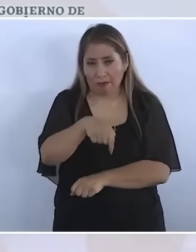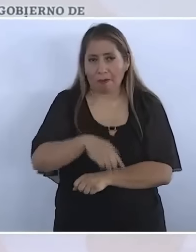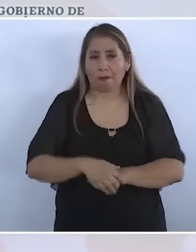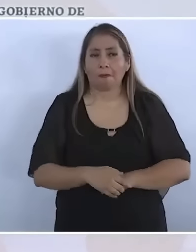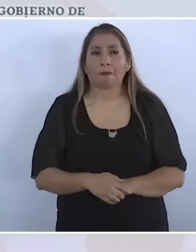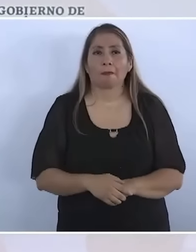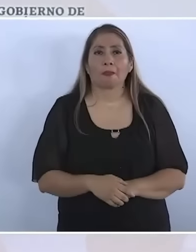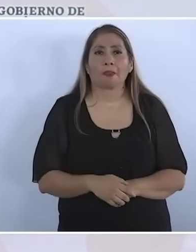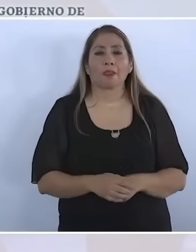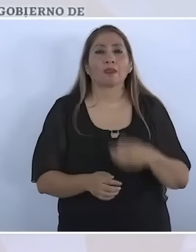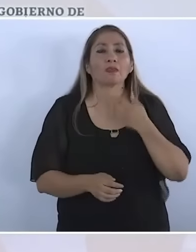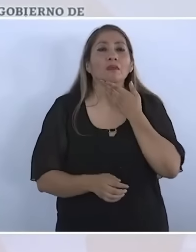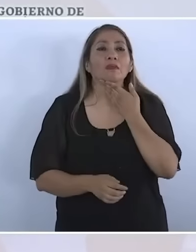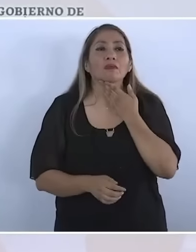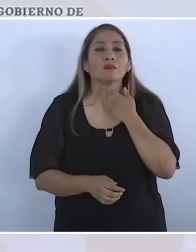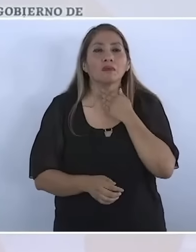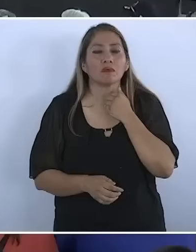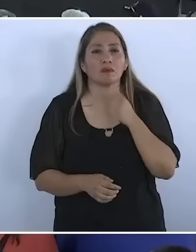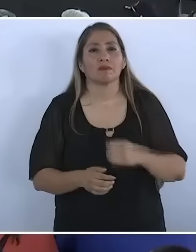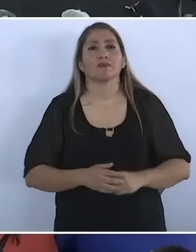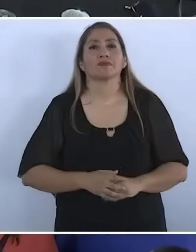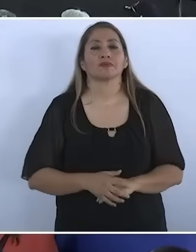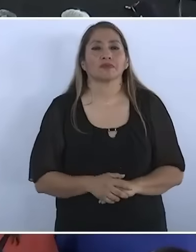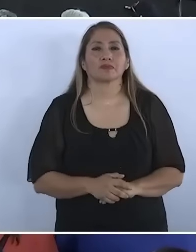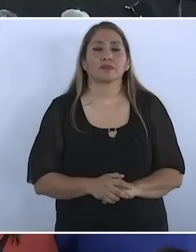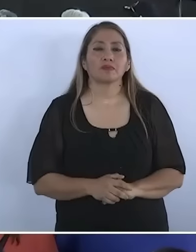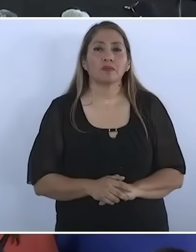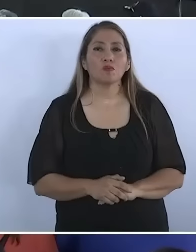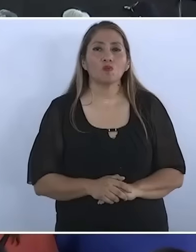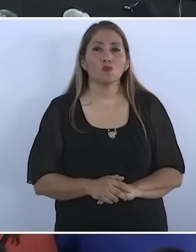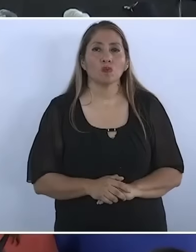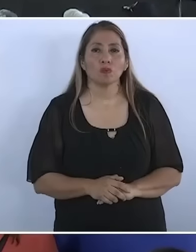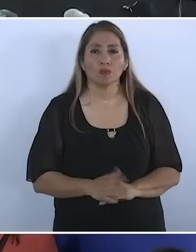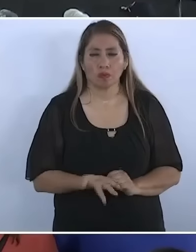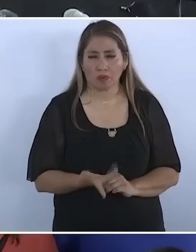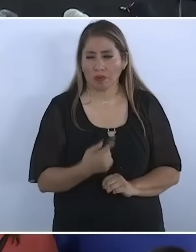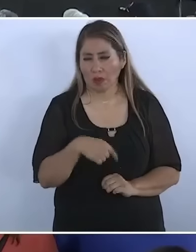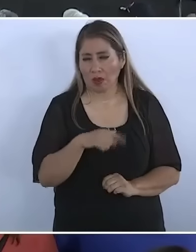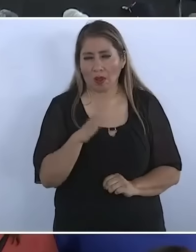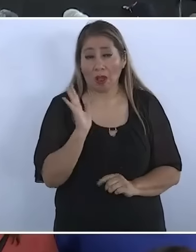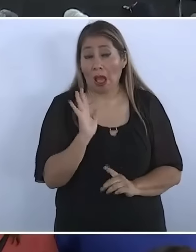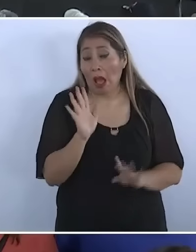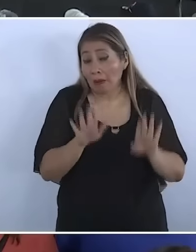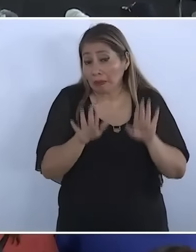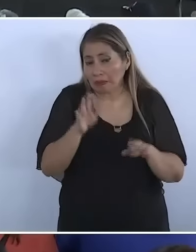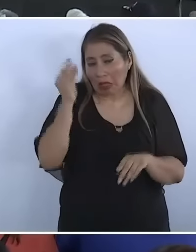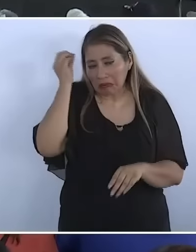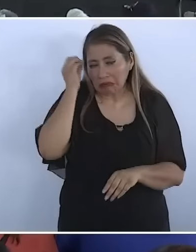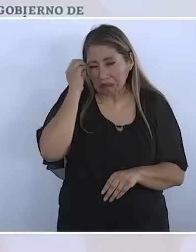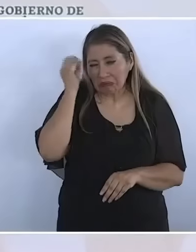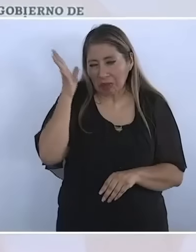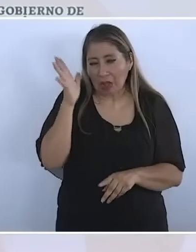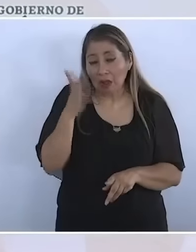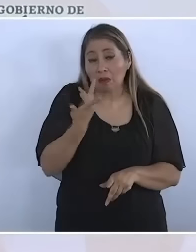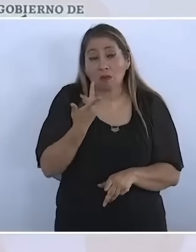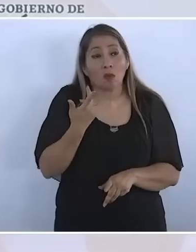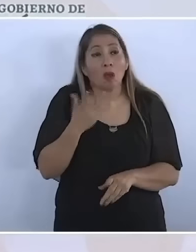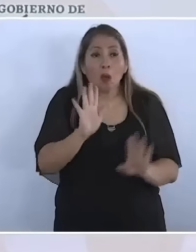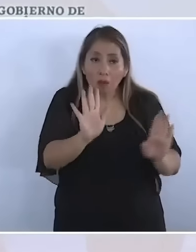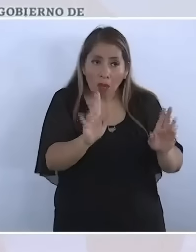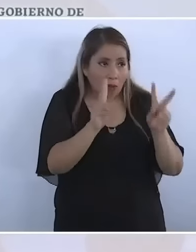las comunidades y de los municipios, porque a veces eso se olvida. Bueno, les dije, pues